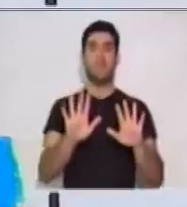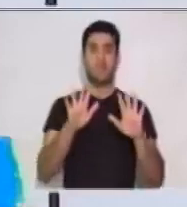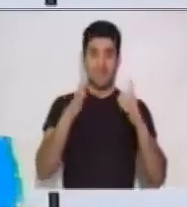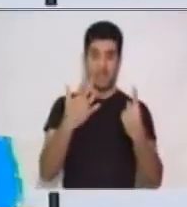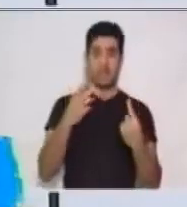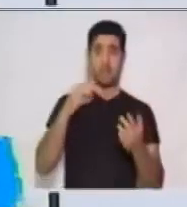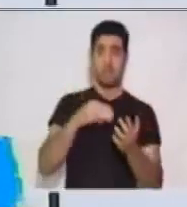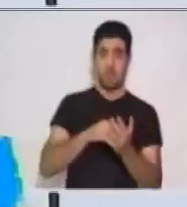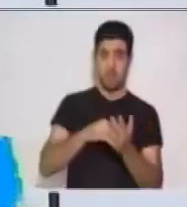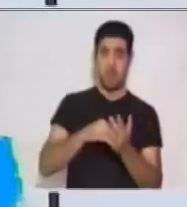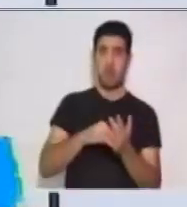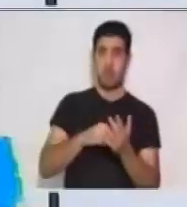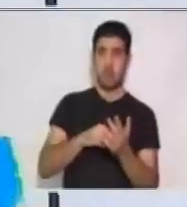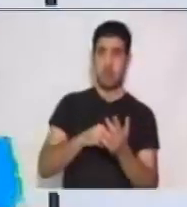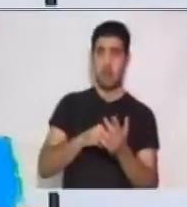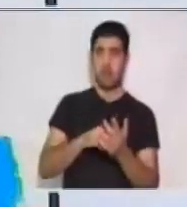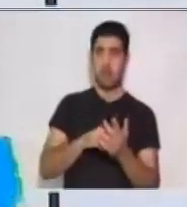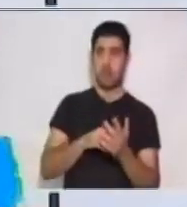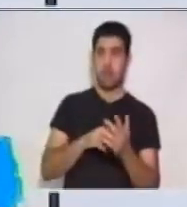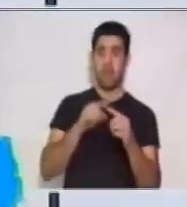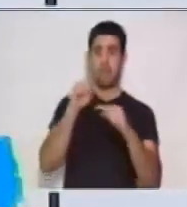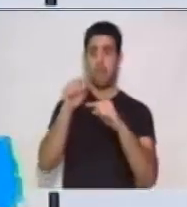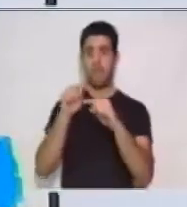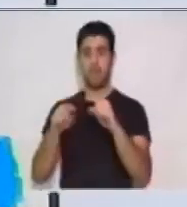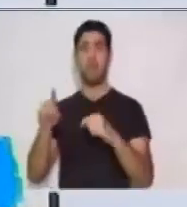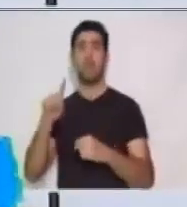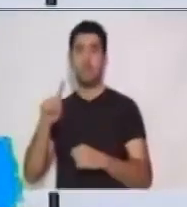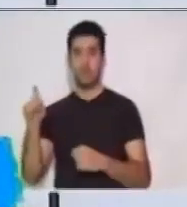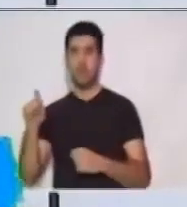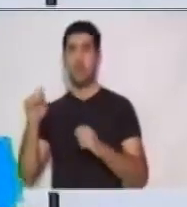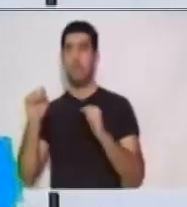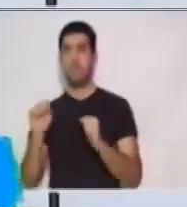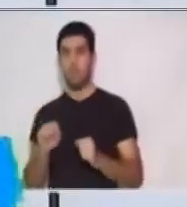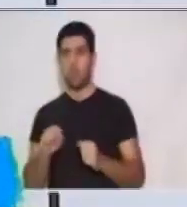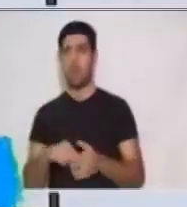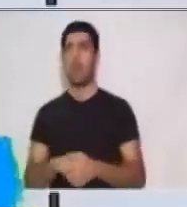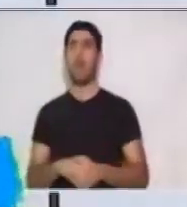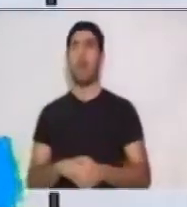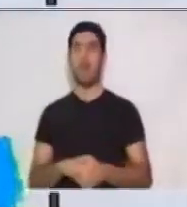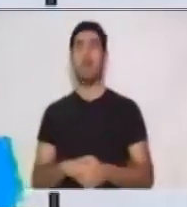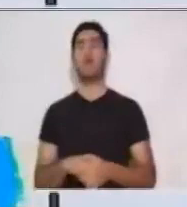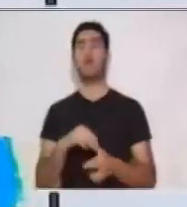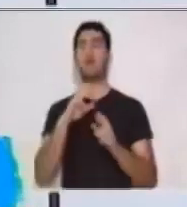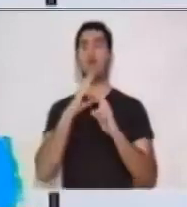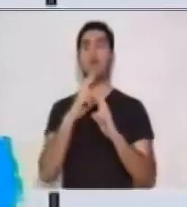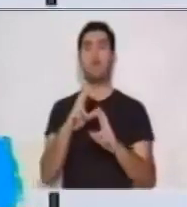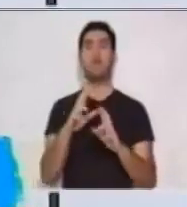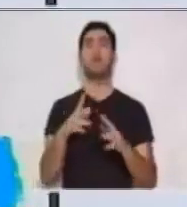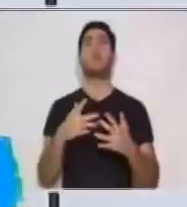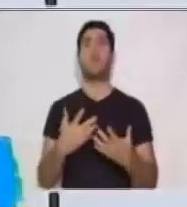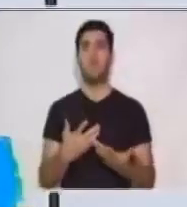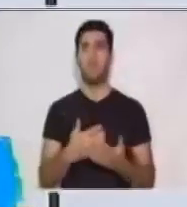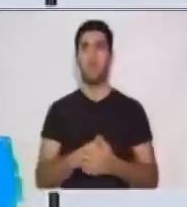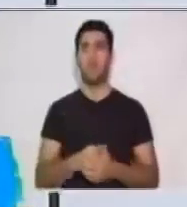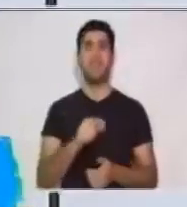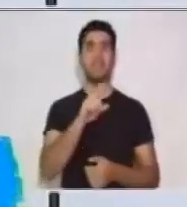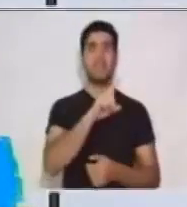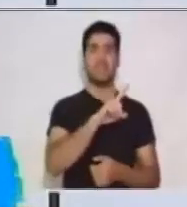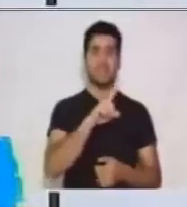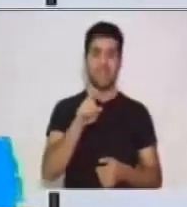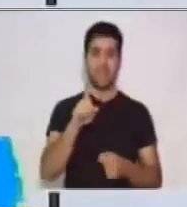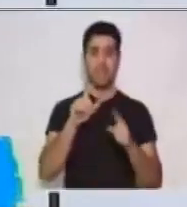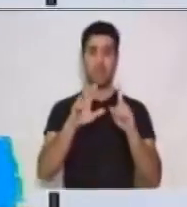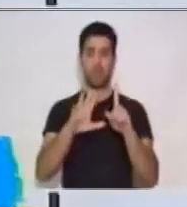simplificar dividiendo dentro de 100 a ambos, ¿verdad? Entonces, al dividir dentro de 100 a ambos me va a quedar